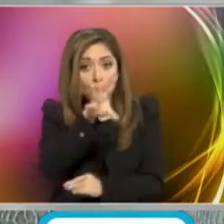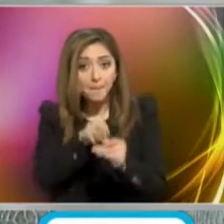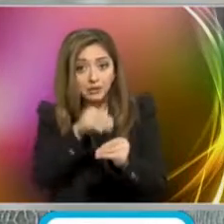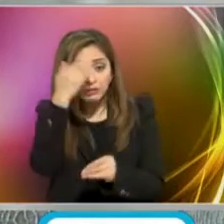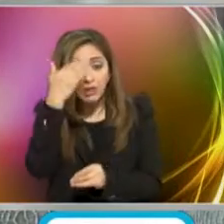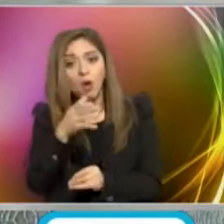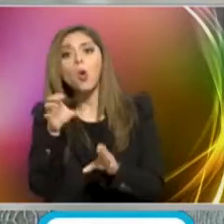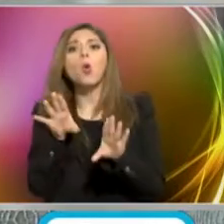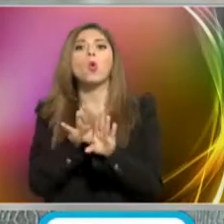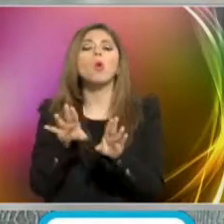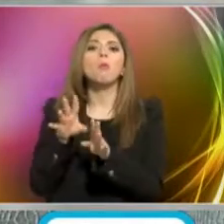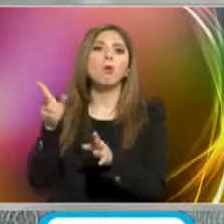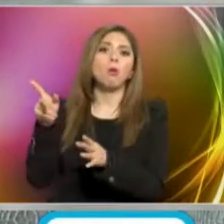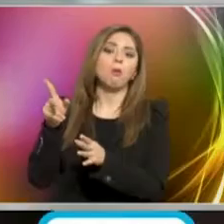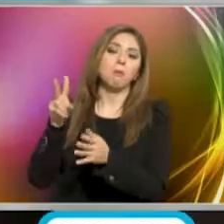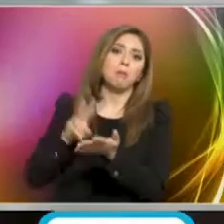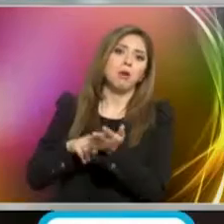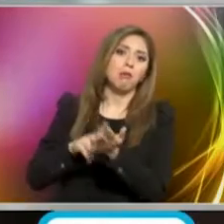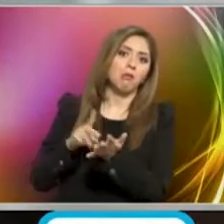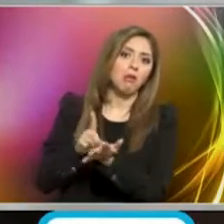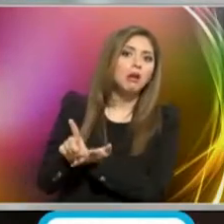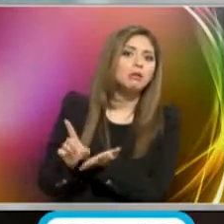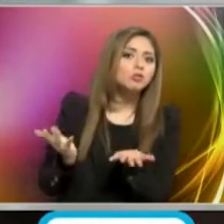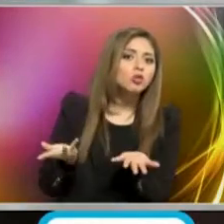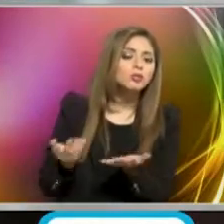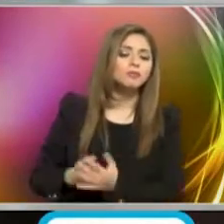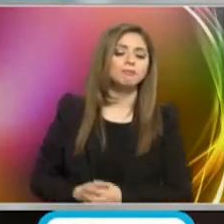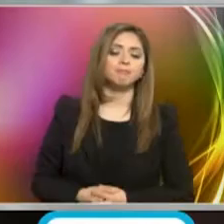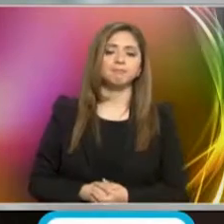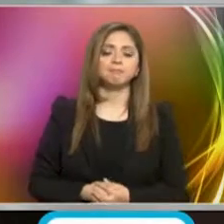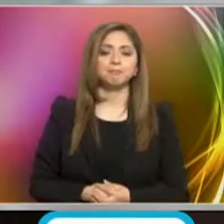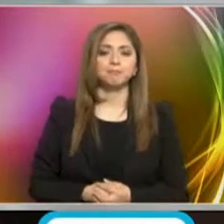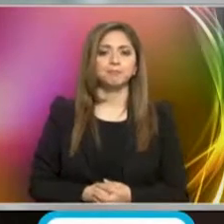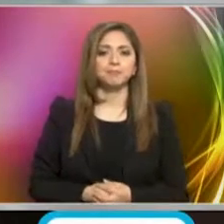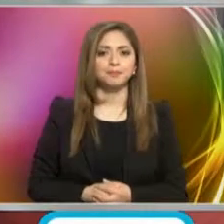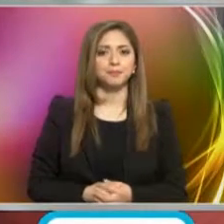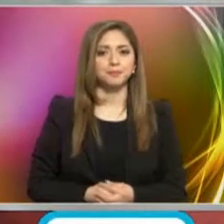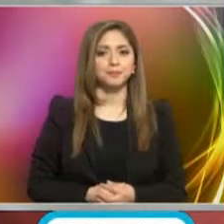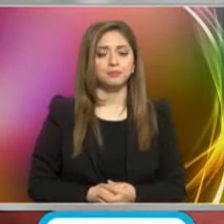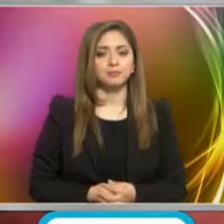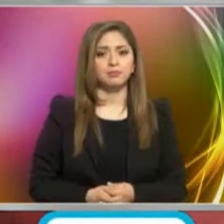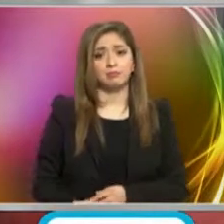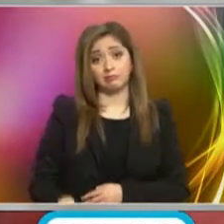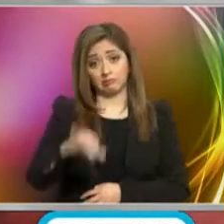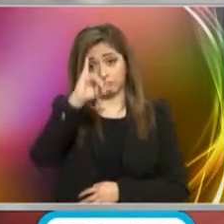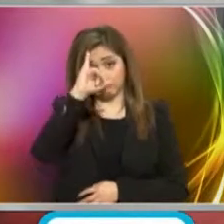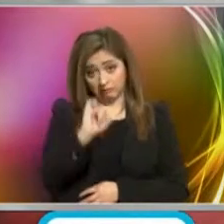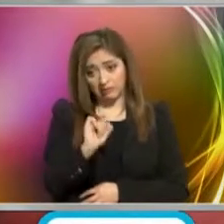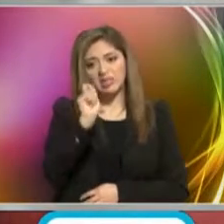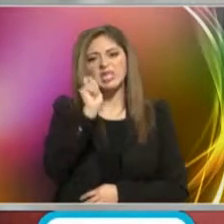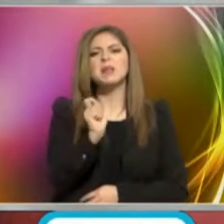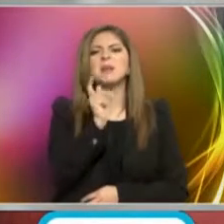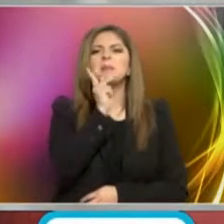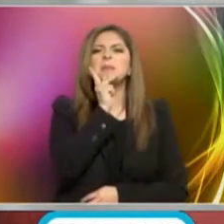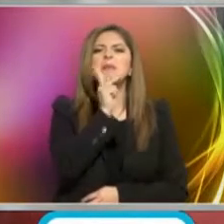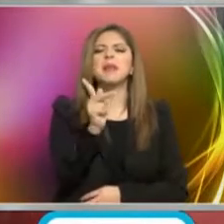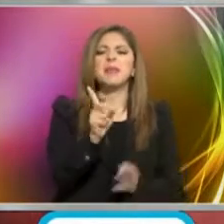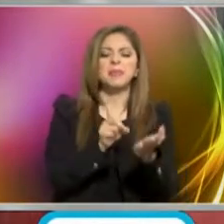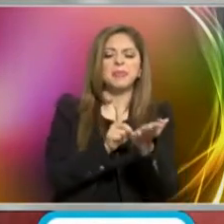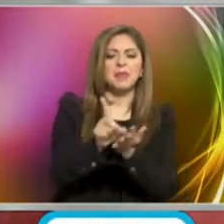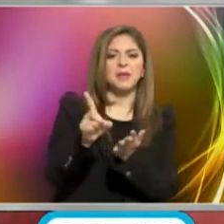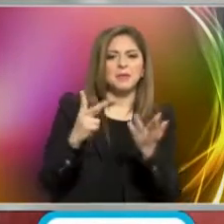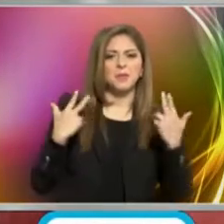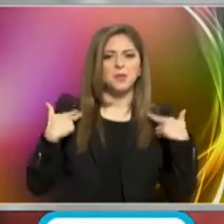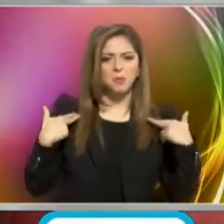hacerlos valer, ¿no es así? Claro, claro que sí. Es correcto. Bueno, creo que primero entender los derechos humanos como parte de